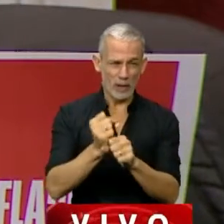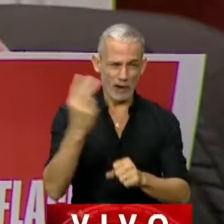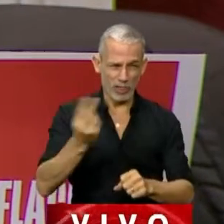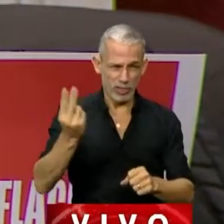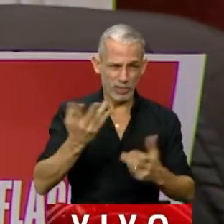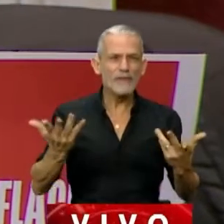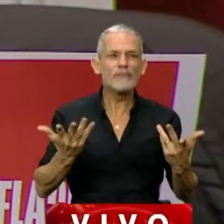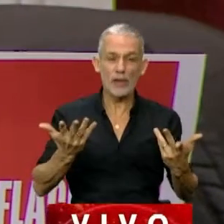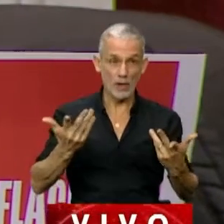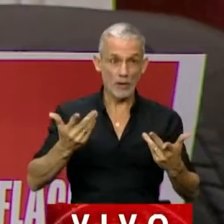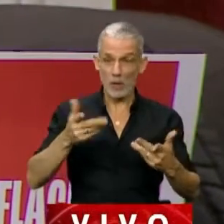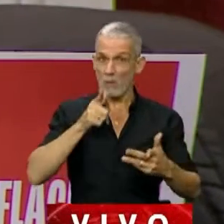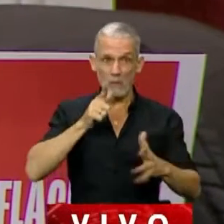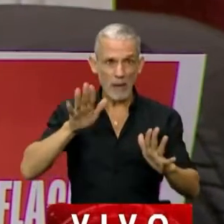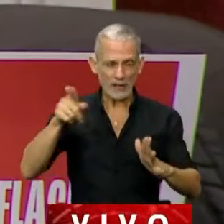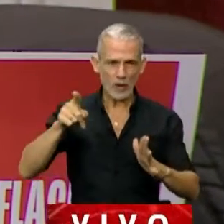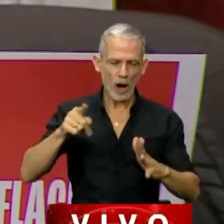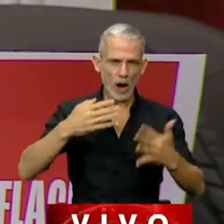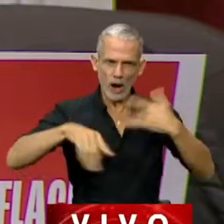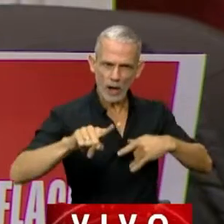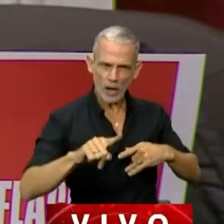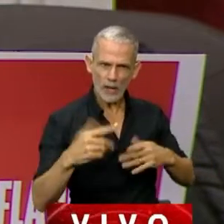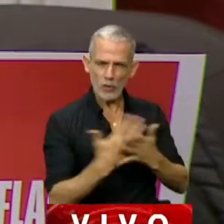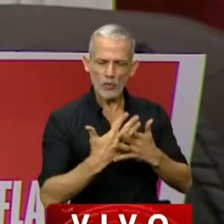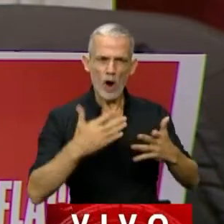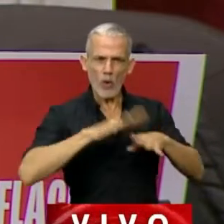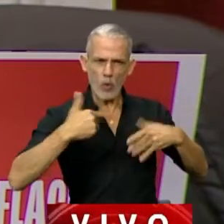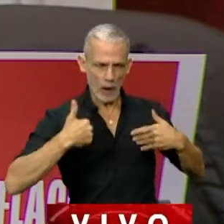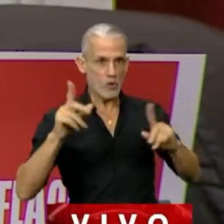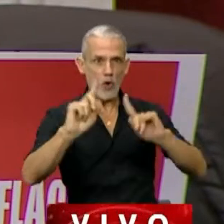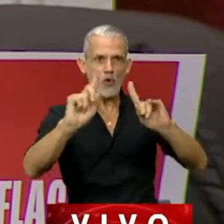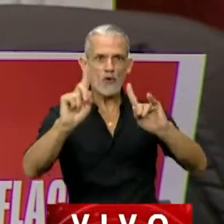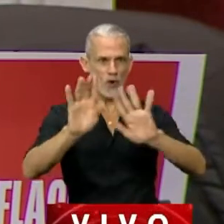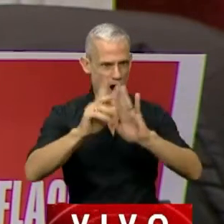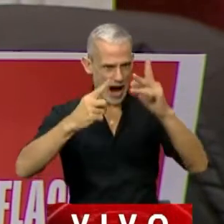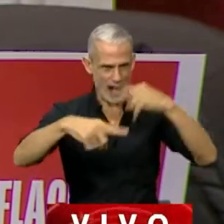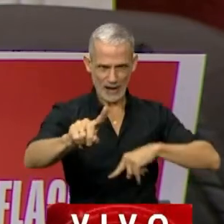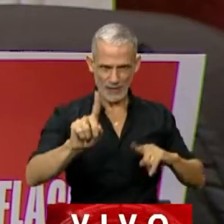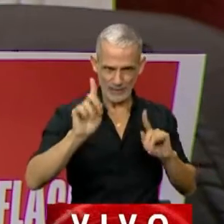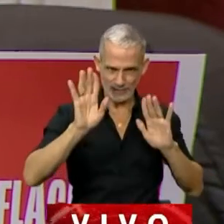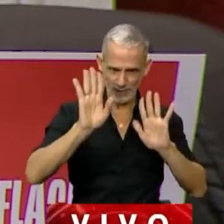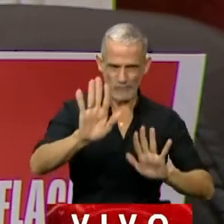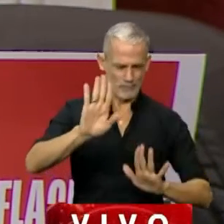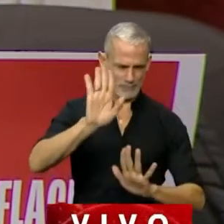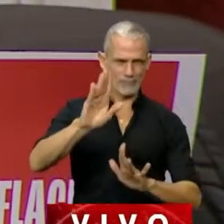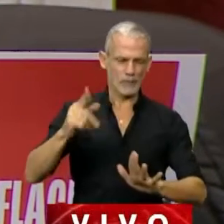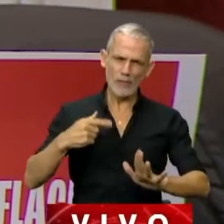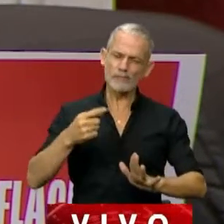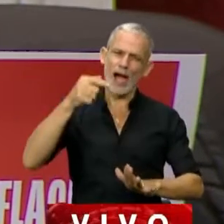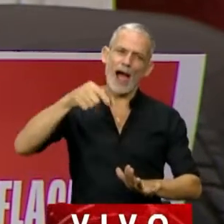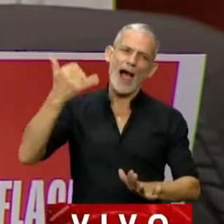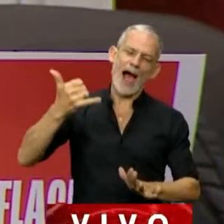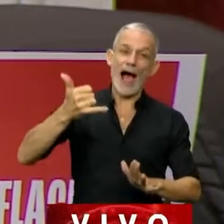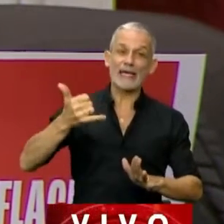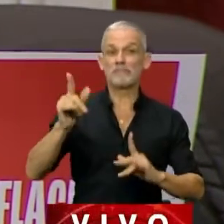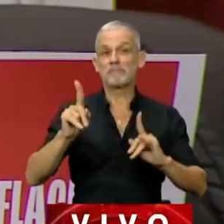precario, de pronto parecen ser los victimarios. De ninguna manera. Y por eso, miren, acá también